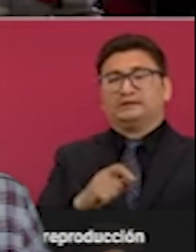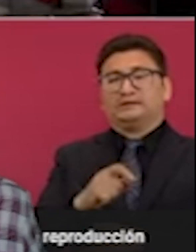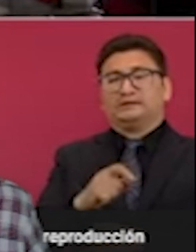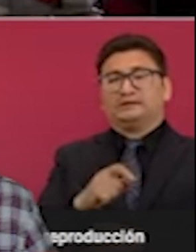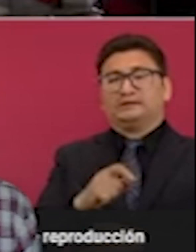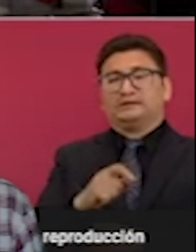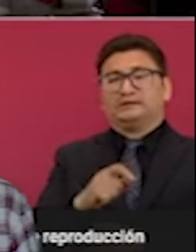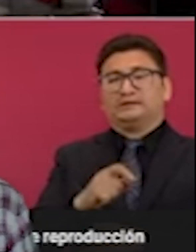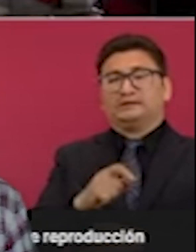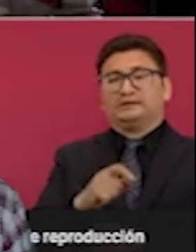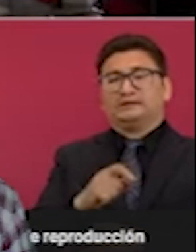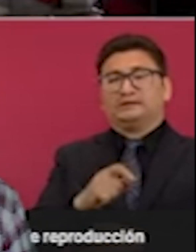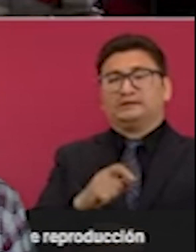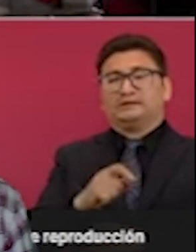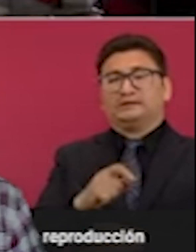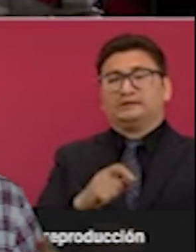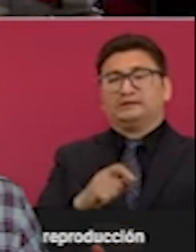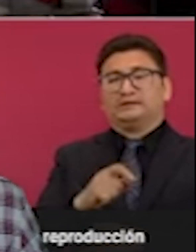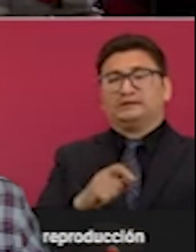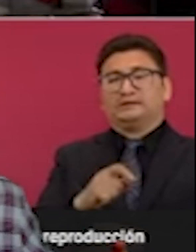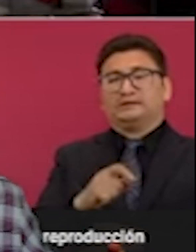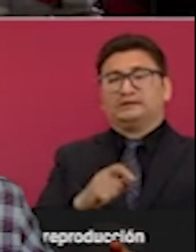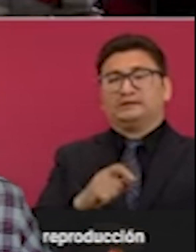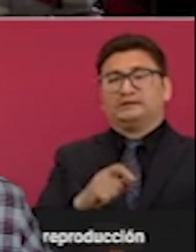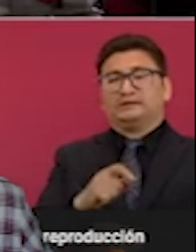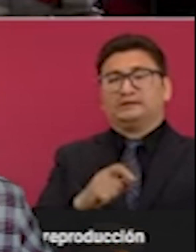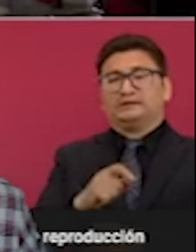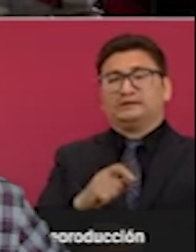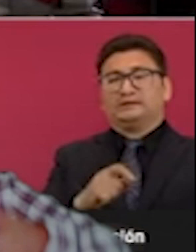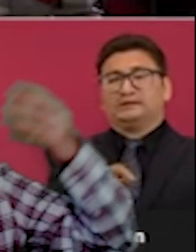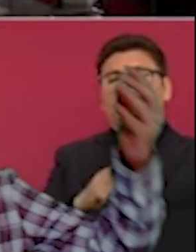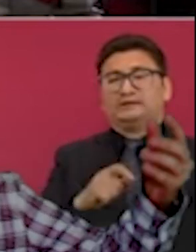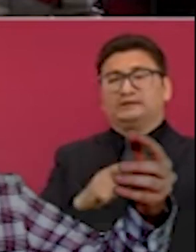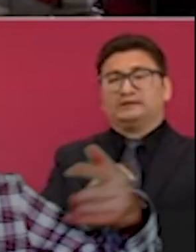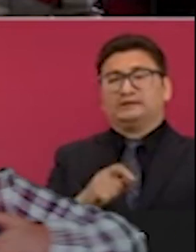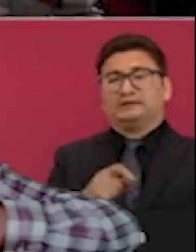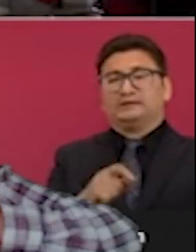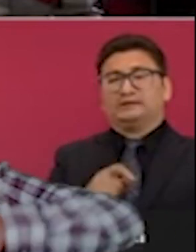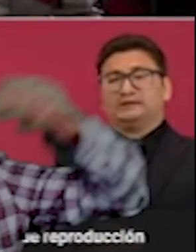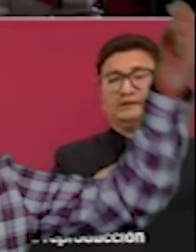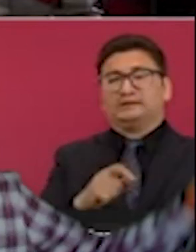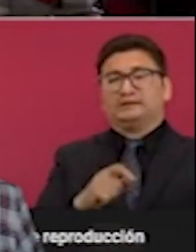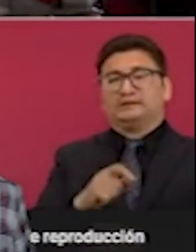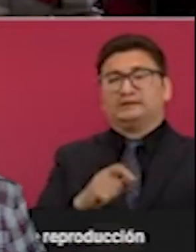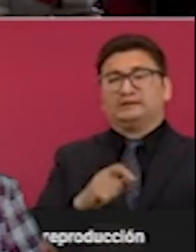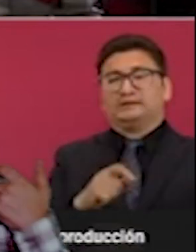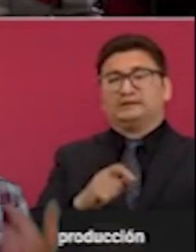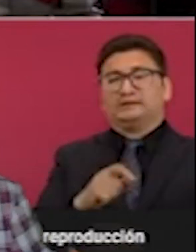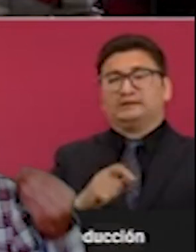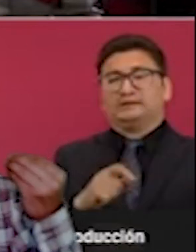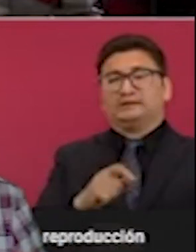pusiera en cintura a estos organismos que se sienten fregoncísimos, que se sienten